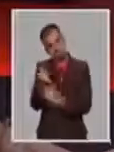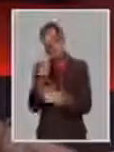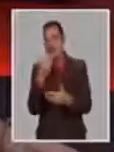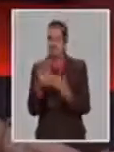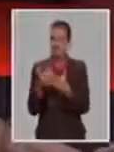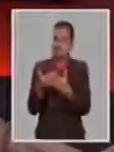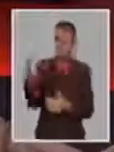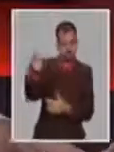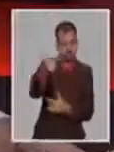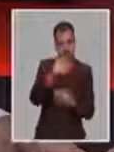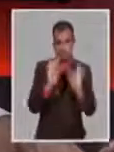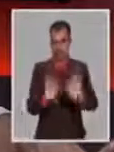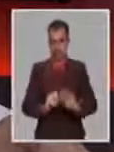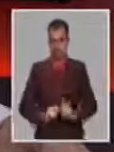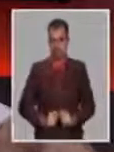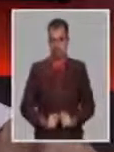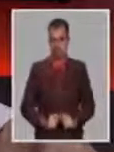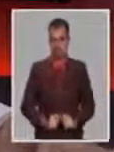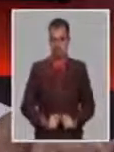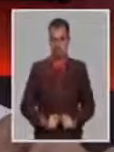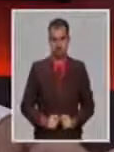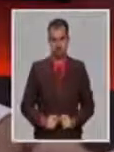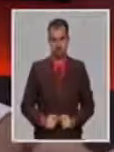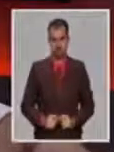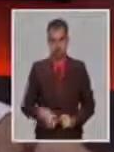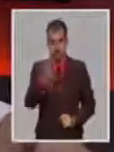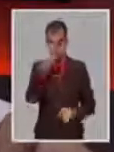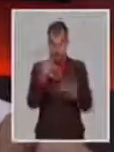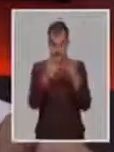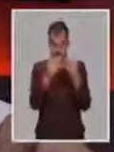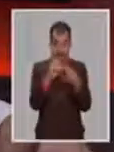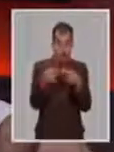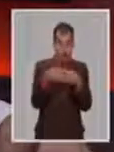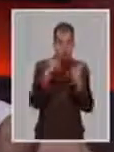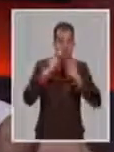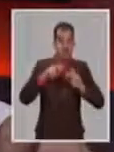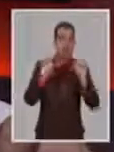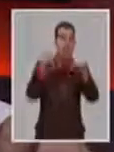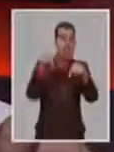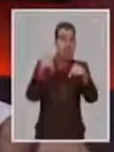equipos de investigación de la atención primaria aquí no son